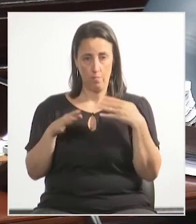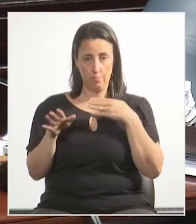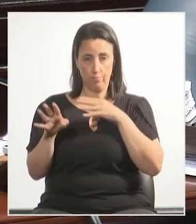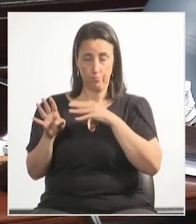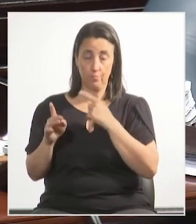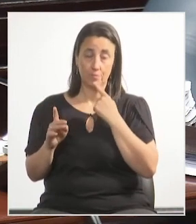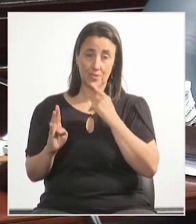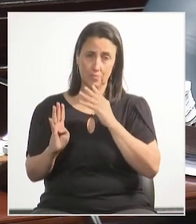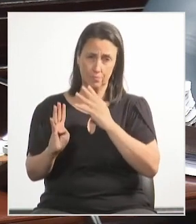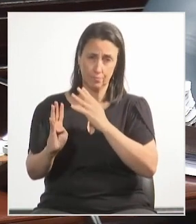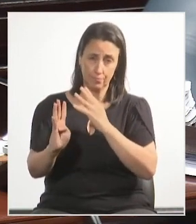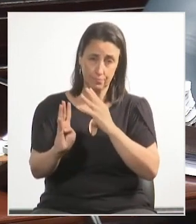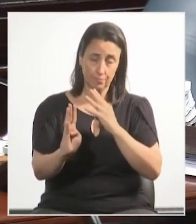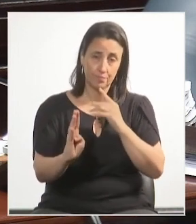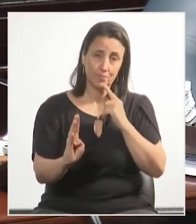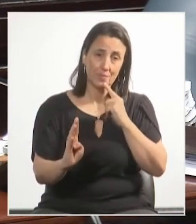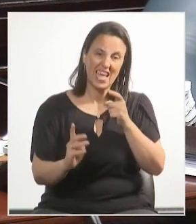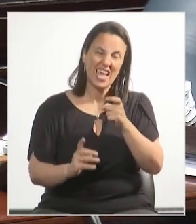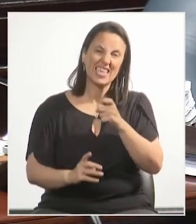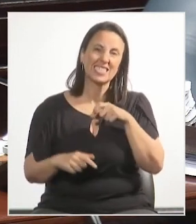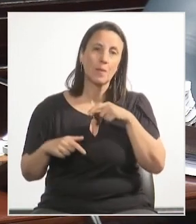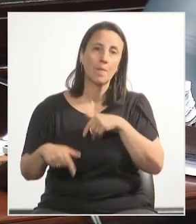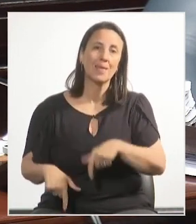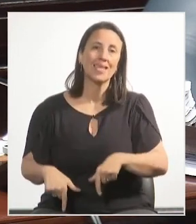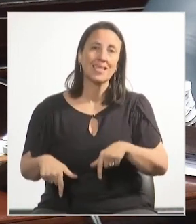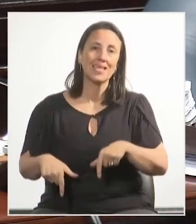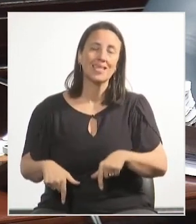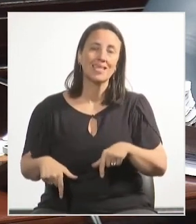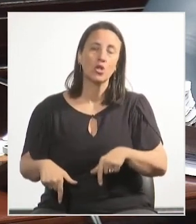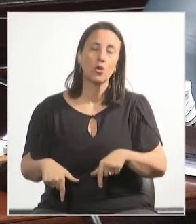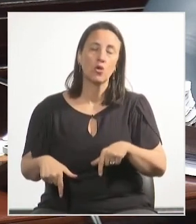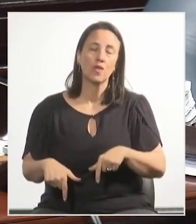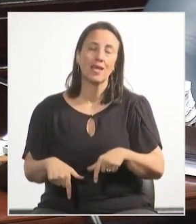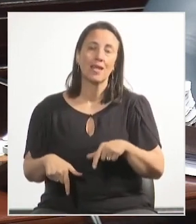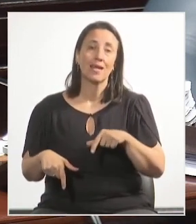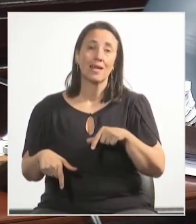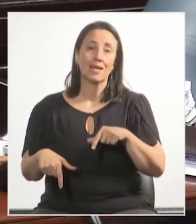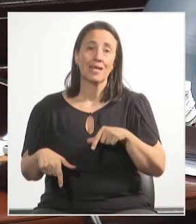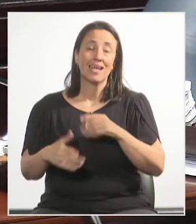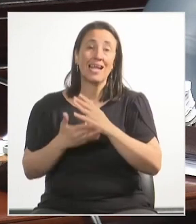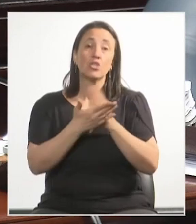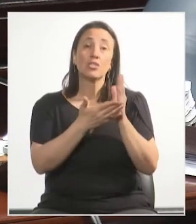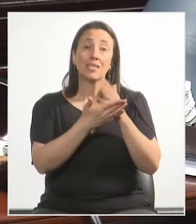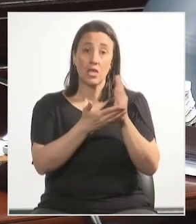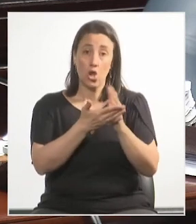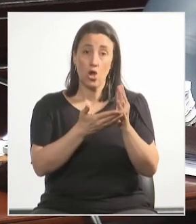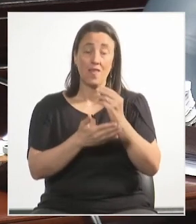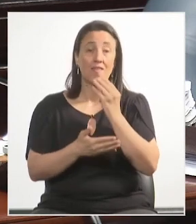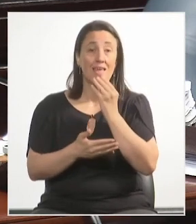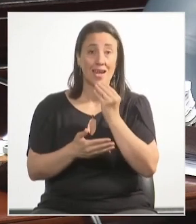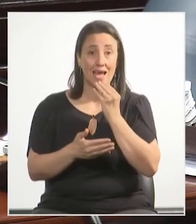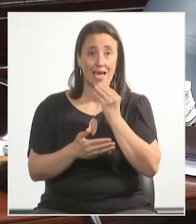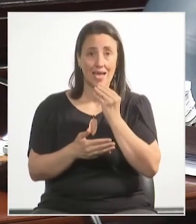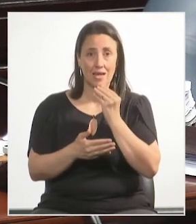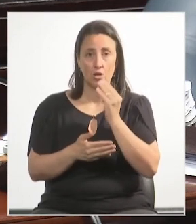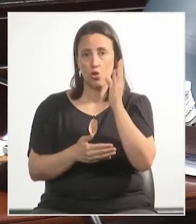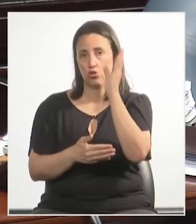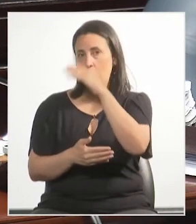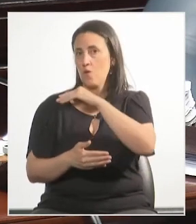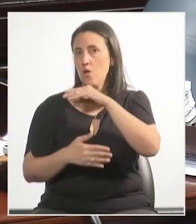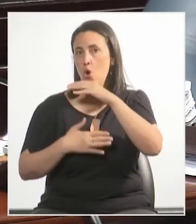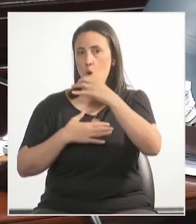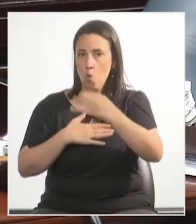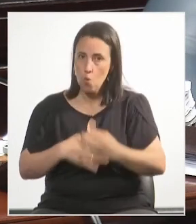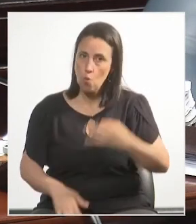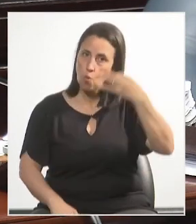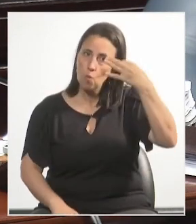muy conocido ex ministro de Relaciones Exteriores de Israel señala: no se habrían podido cumplir estas de no